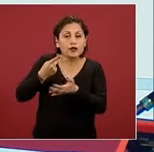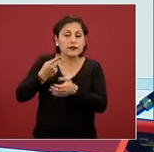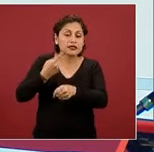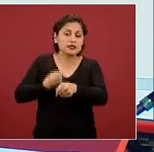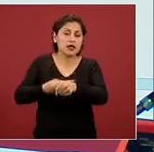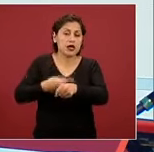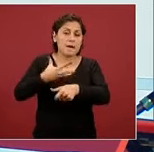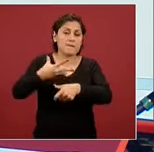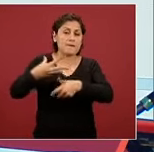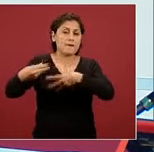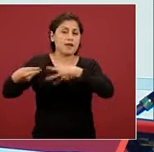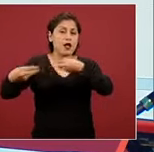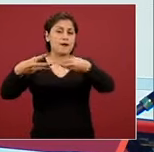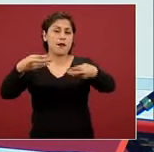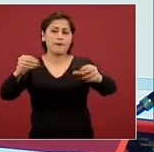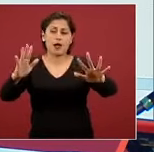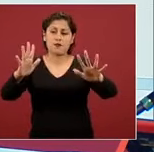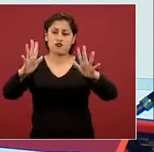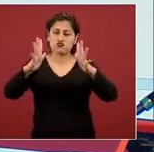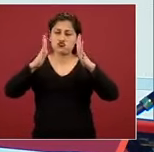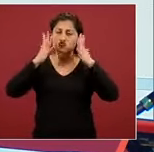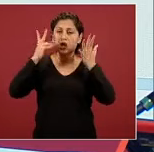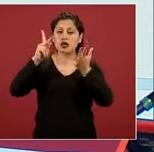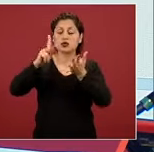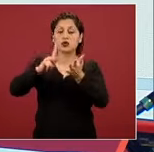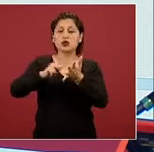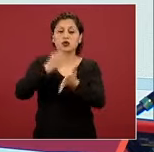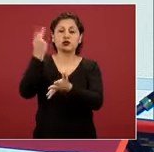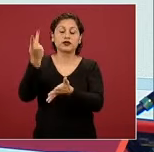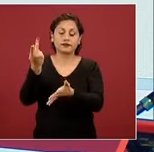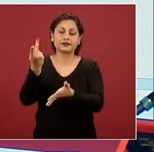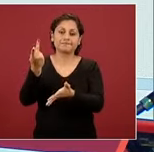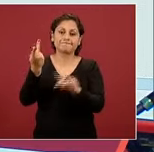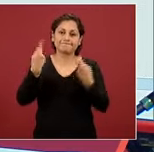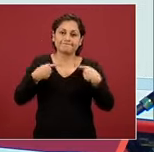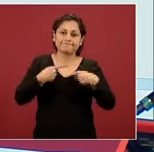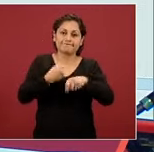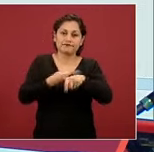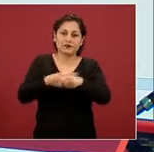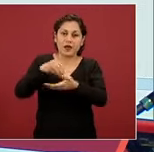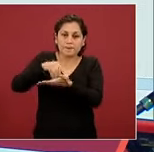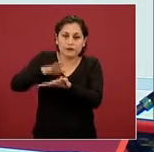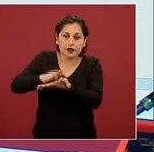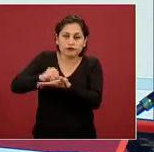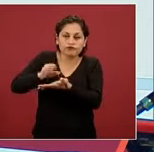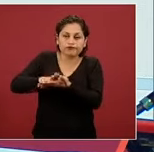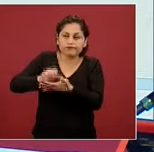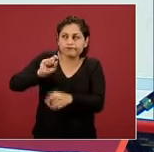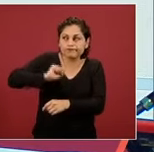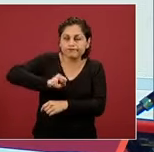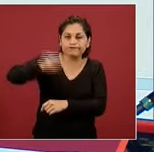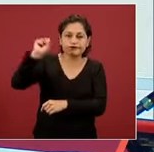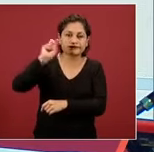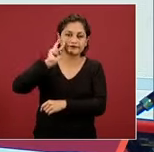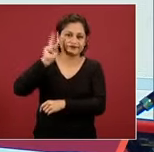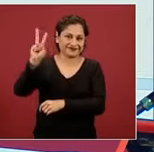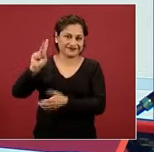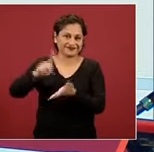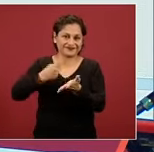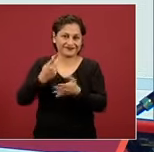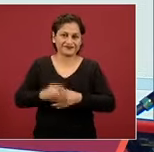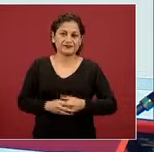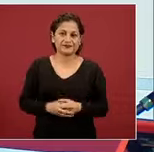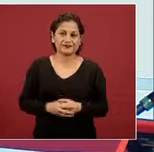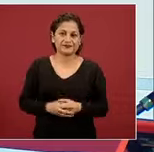contagios y, por lo tanto, la cantidad de personas registradas con COVID-19. Y lo que vemos aquí es